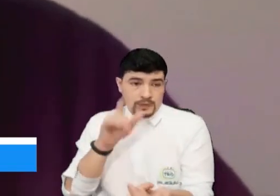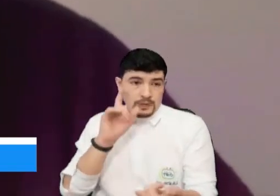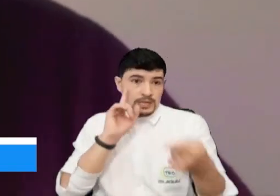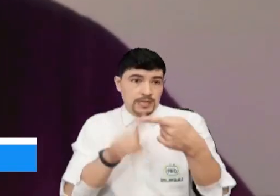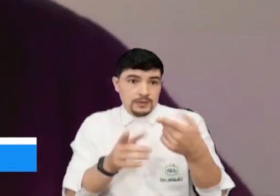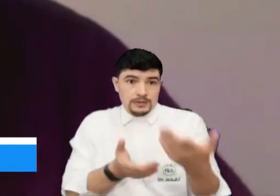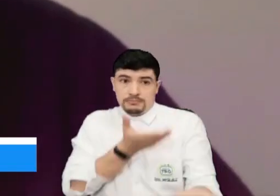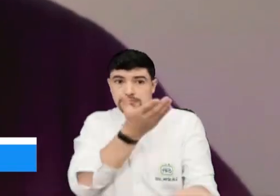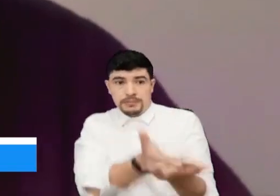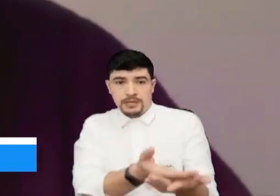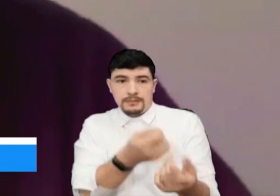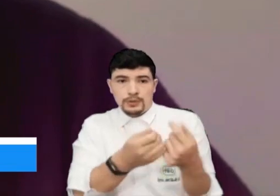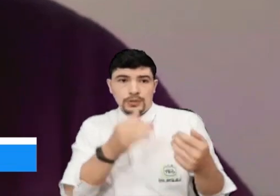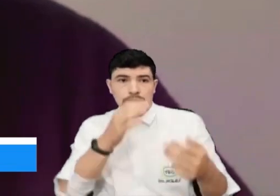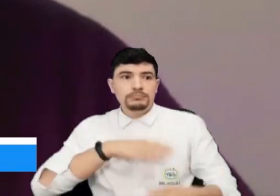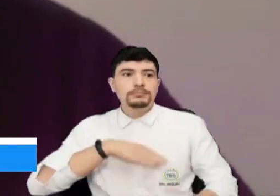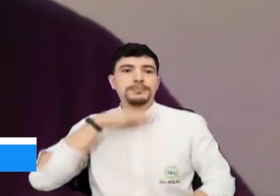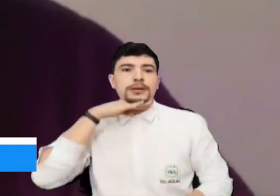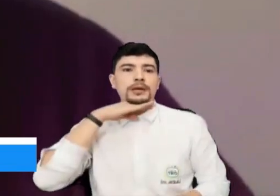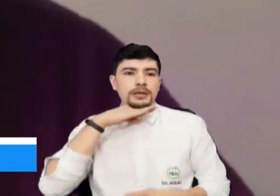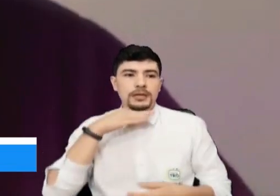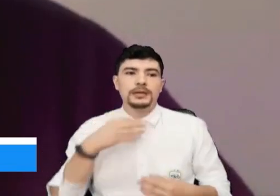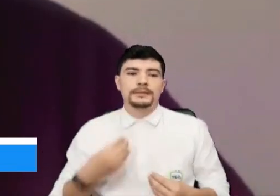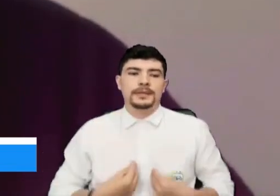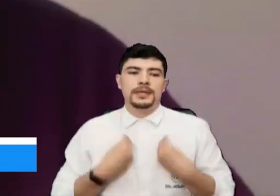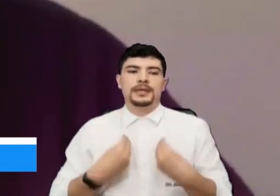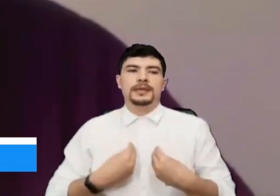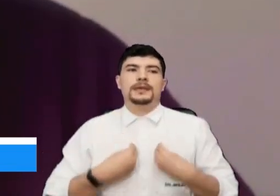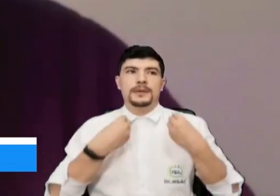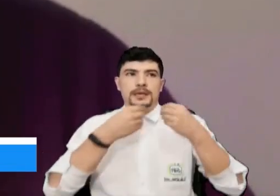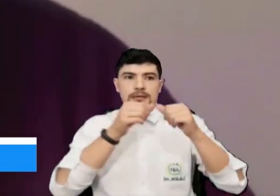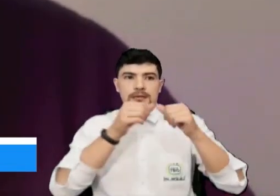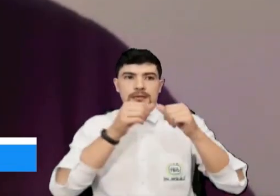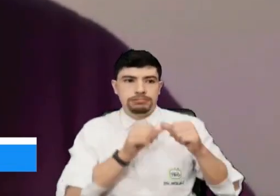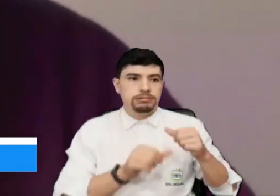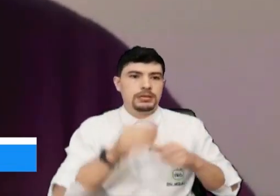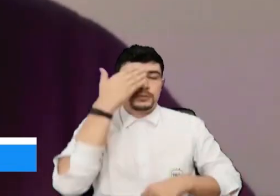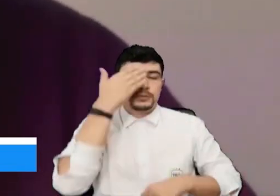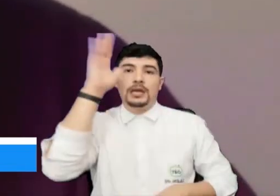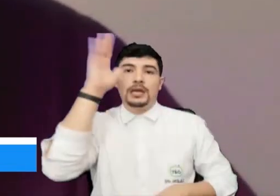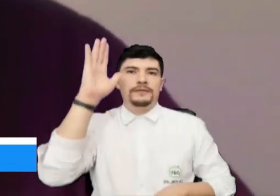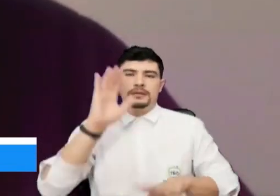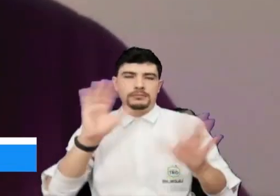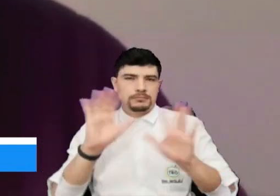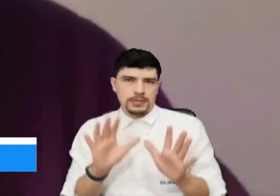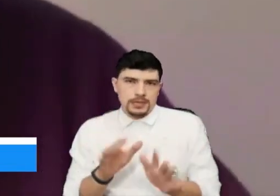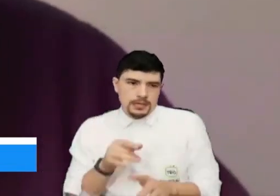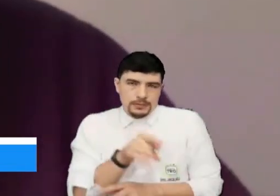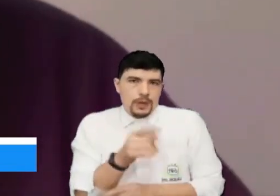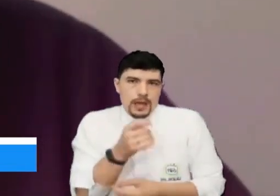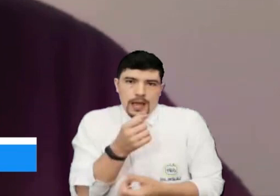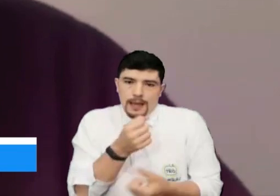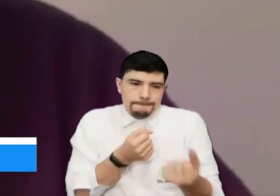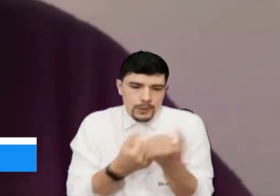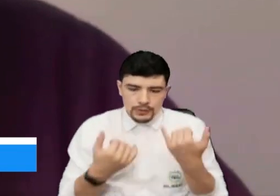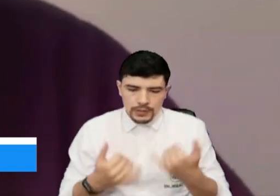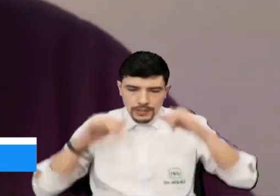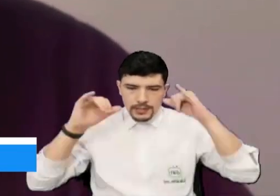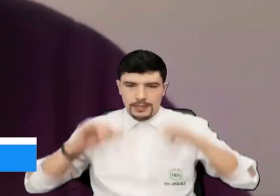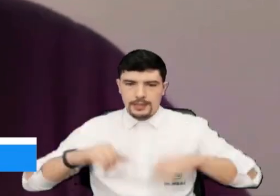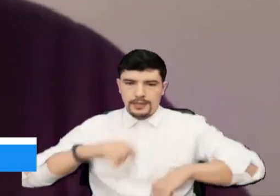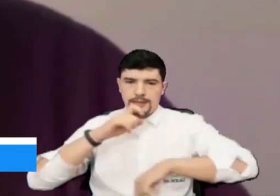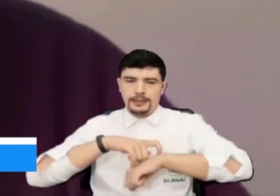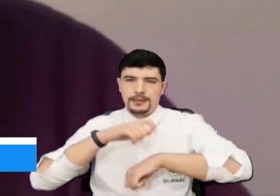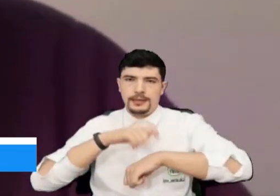suficiente para vivir indefinidamente. Es un apoyo para este periodo de emergencia para